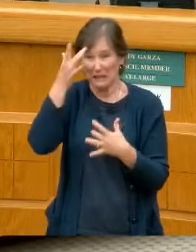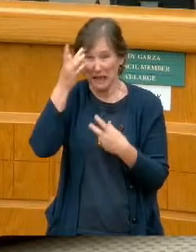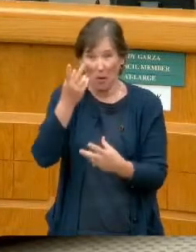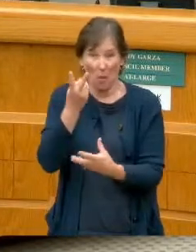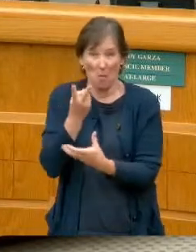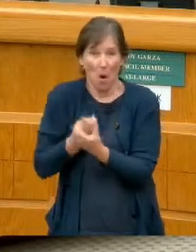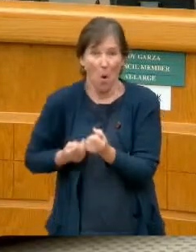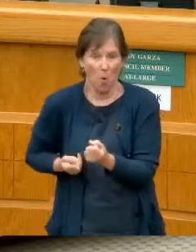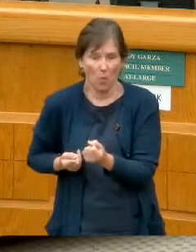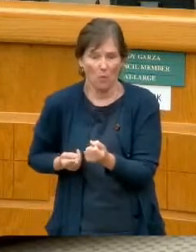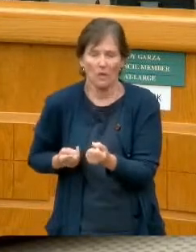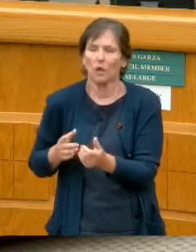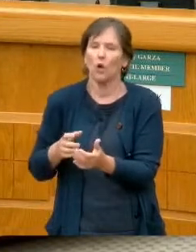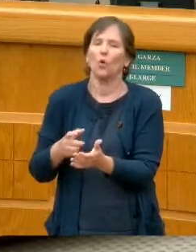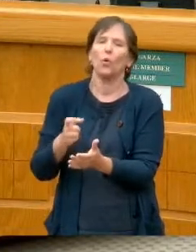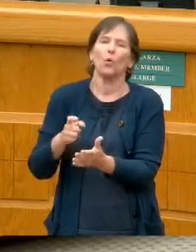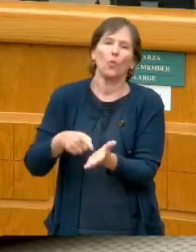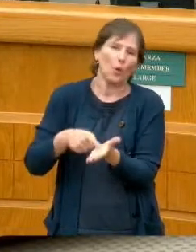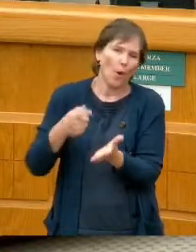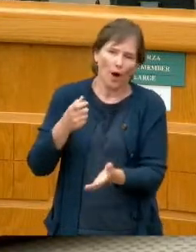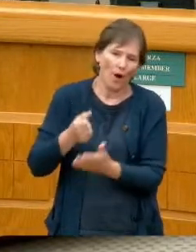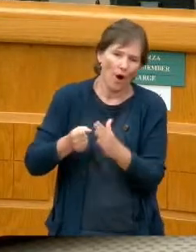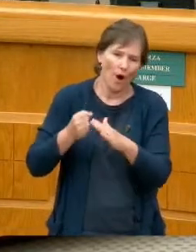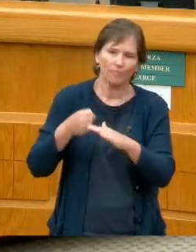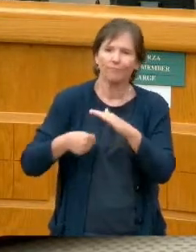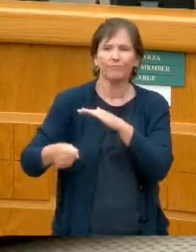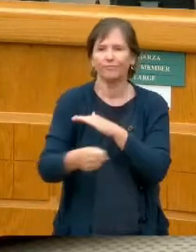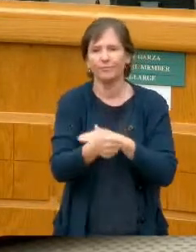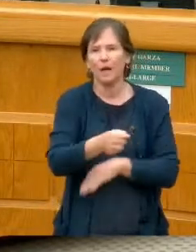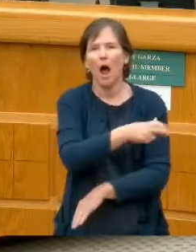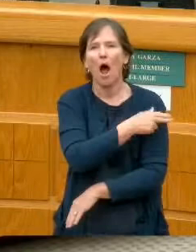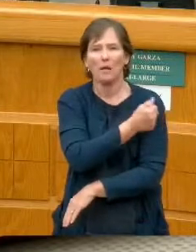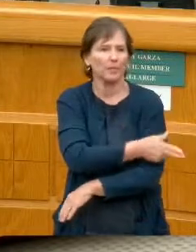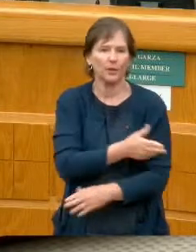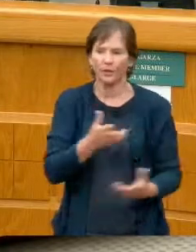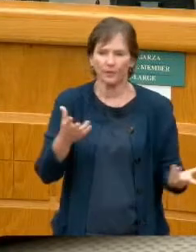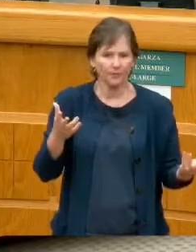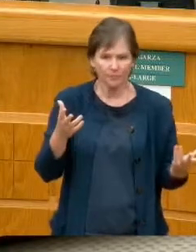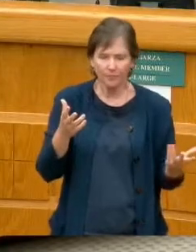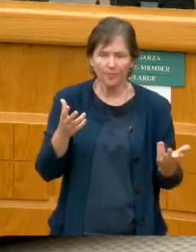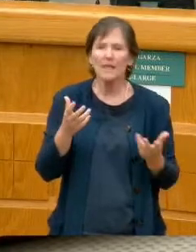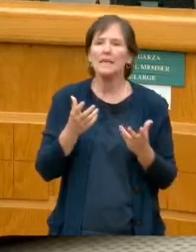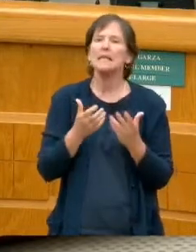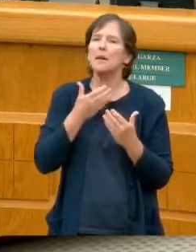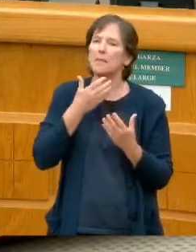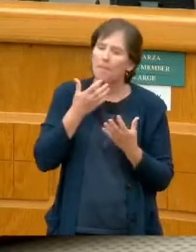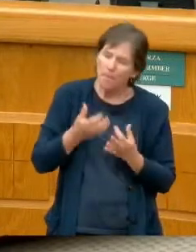possible. Stay well, stay protected, and as always, stay informed. Thank you.